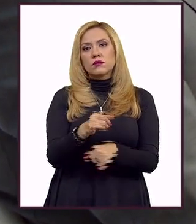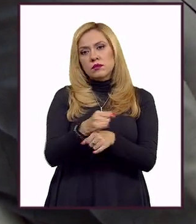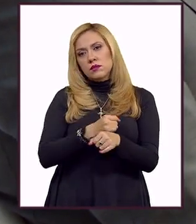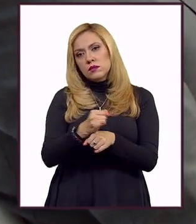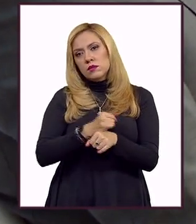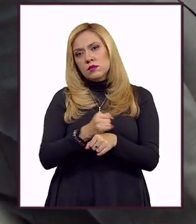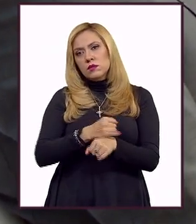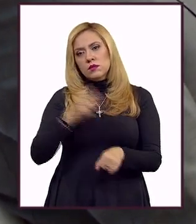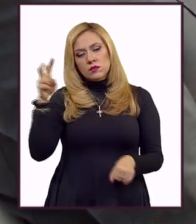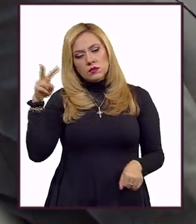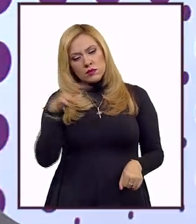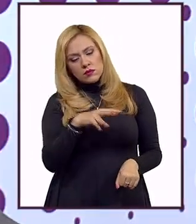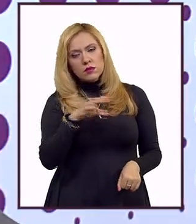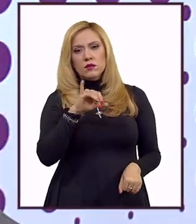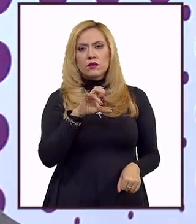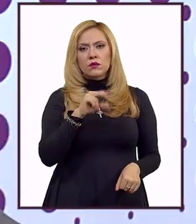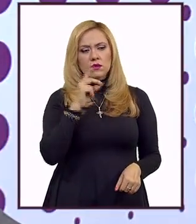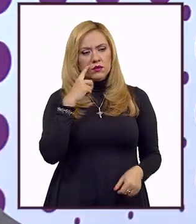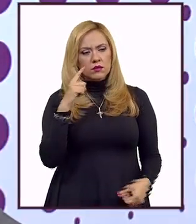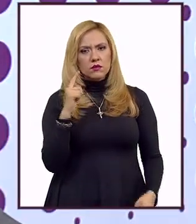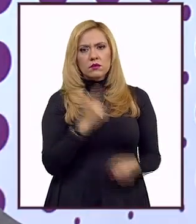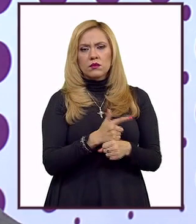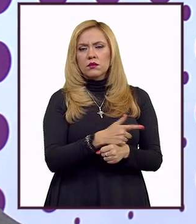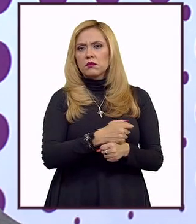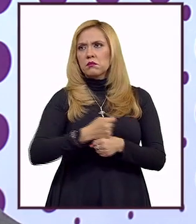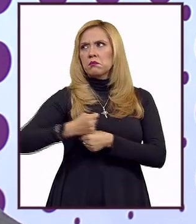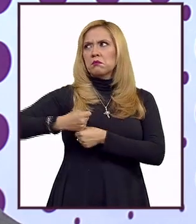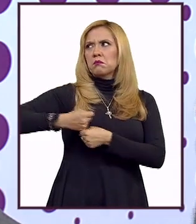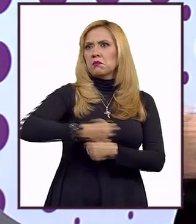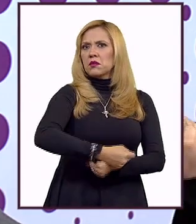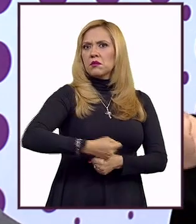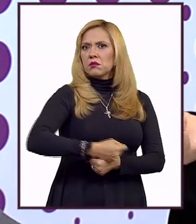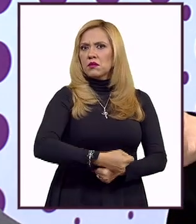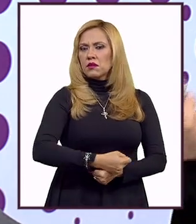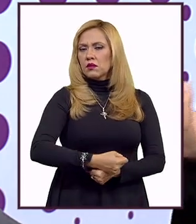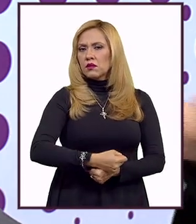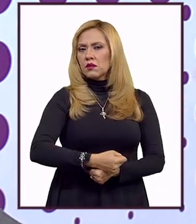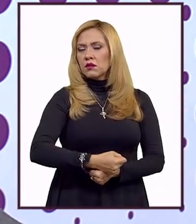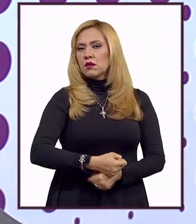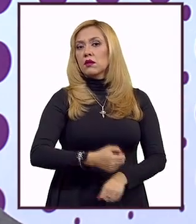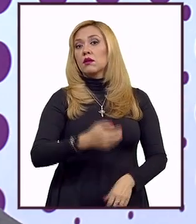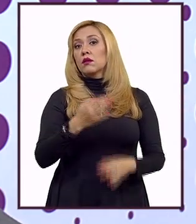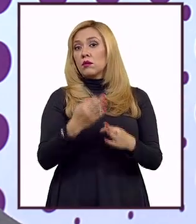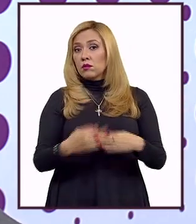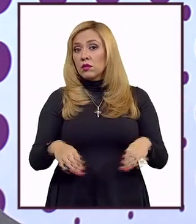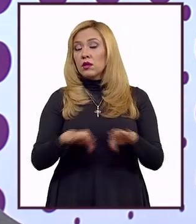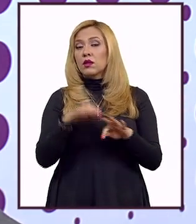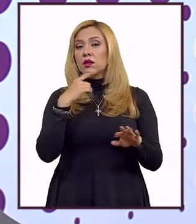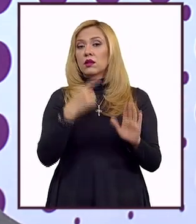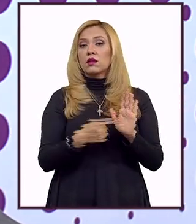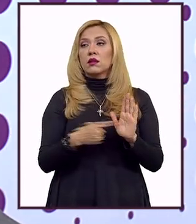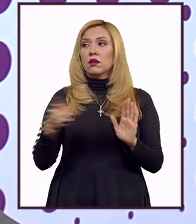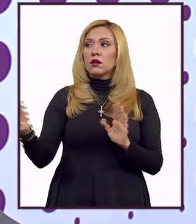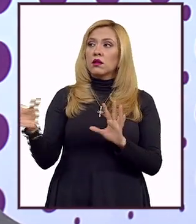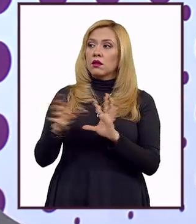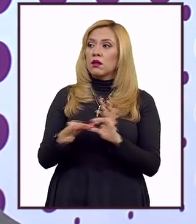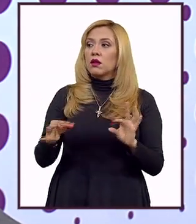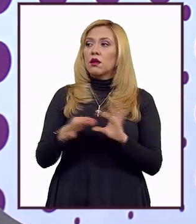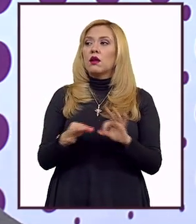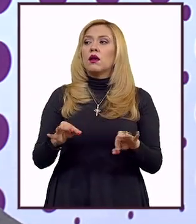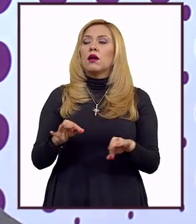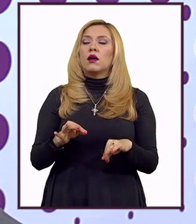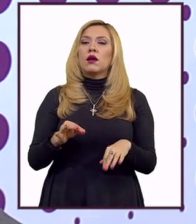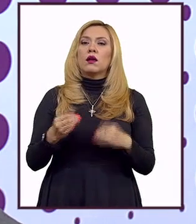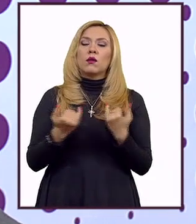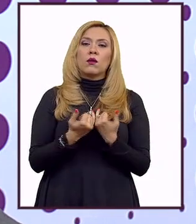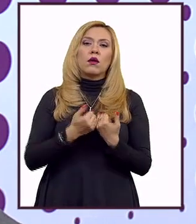investigación de si hubo o no un acto de tortura. Y aquí es bien importante también relacionarlo con lo que mencionas, Juan Carlos, porque